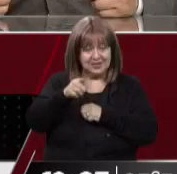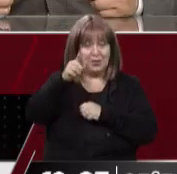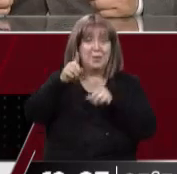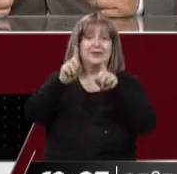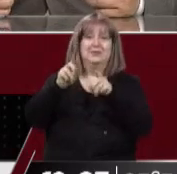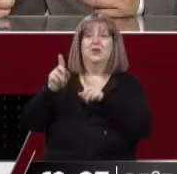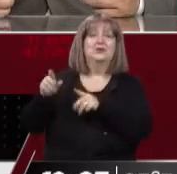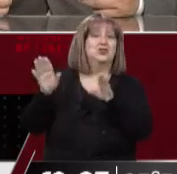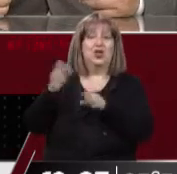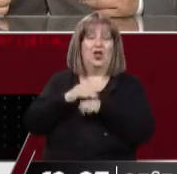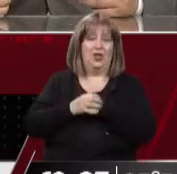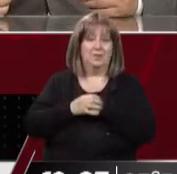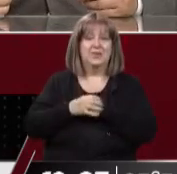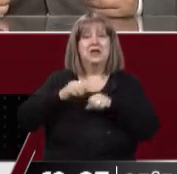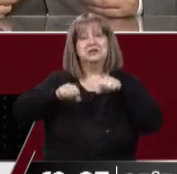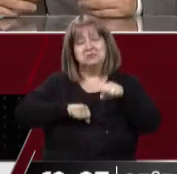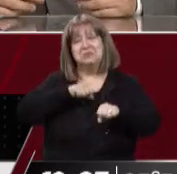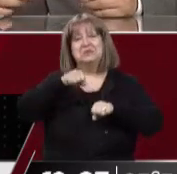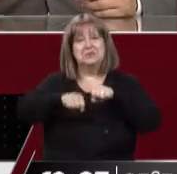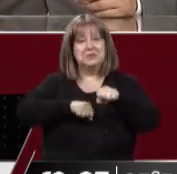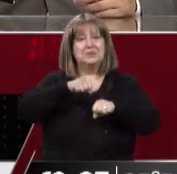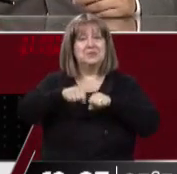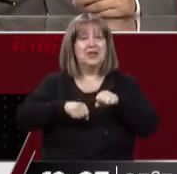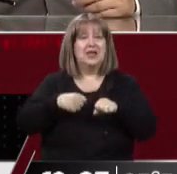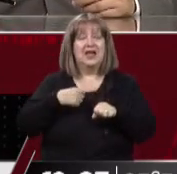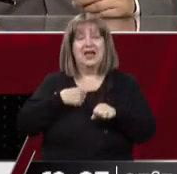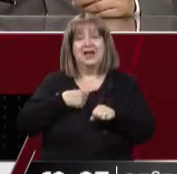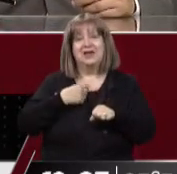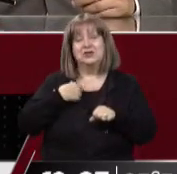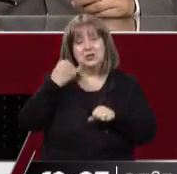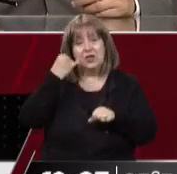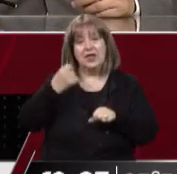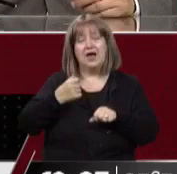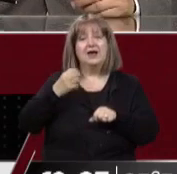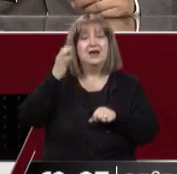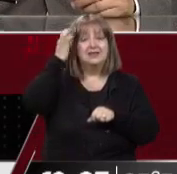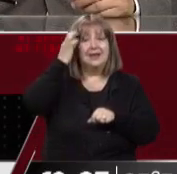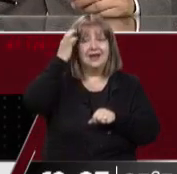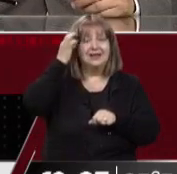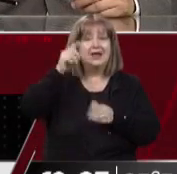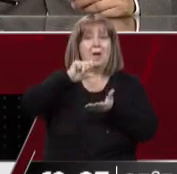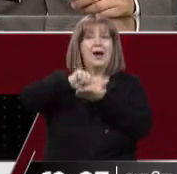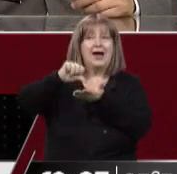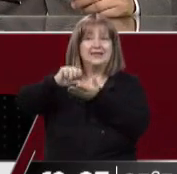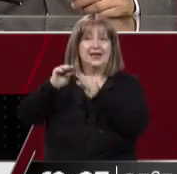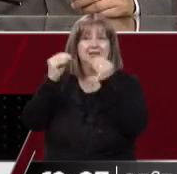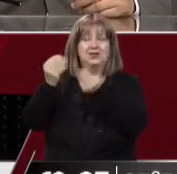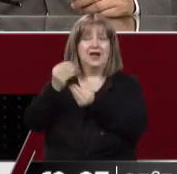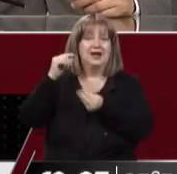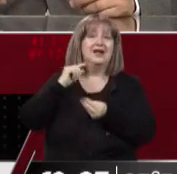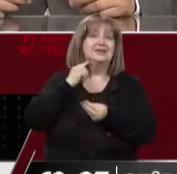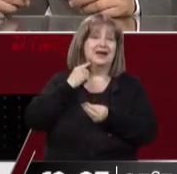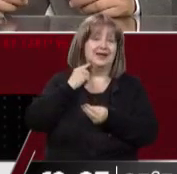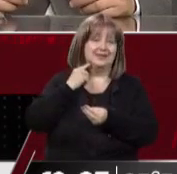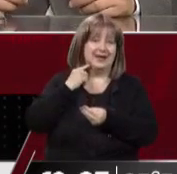dijiste vos recién. Salir a la calle, imagínate que nosotros recorrimos 13 países, 10.000 kilómetros, wow, donde